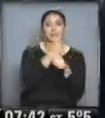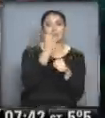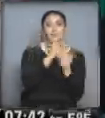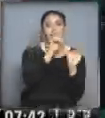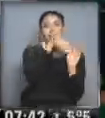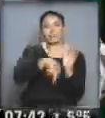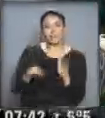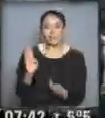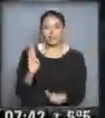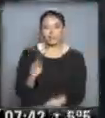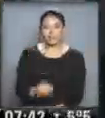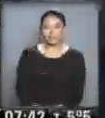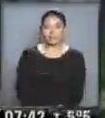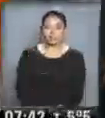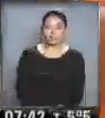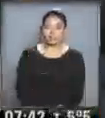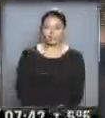división.